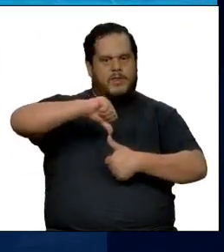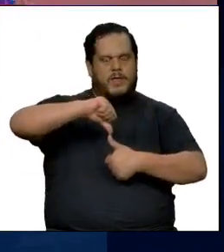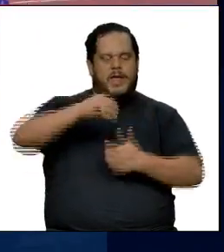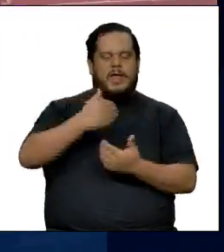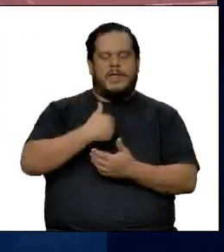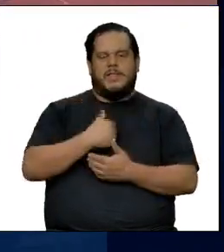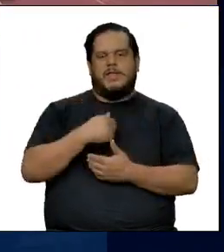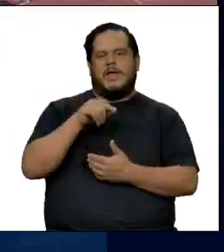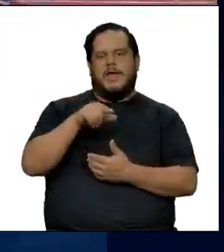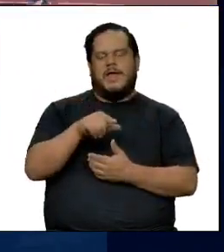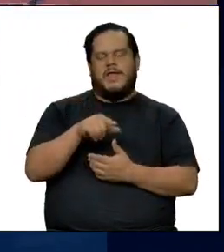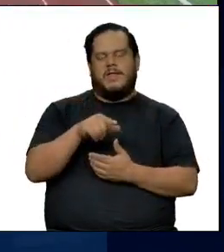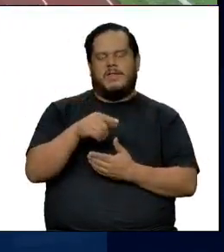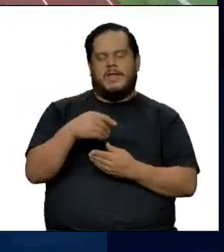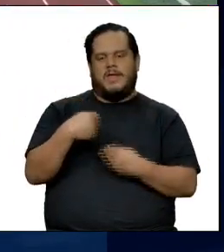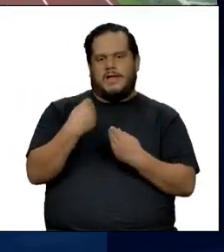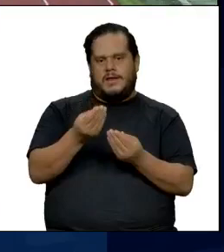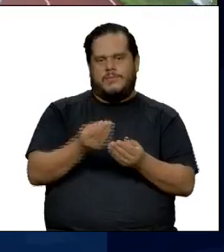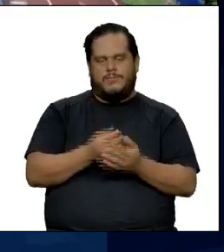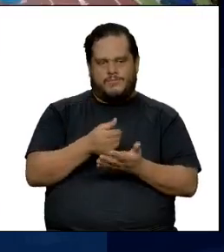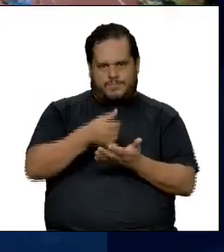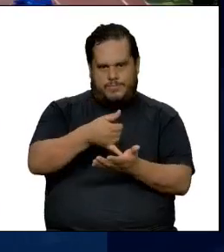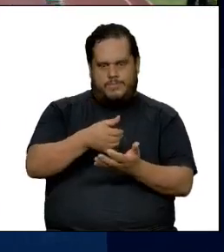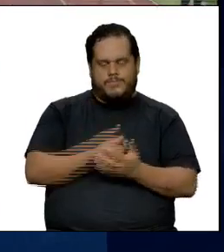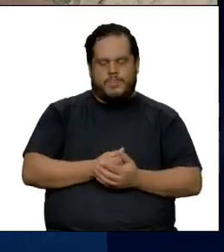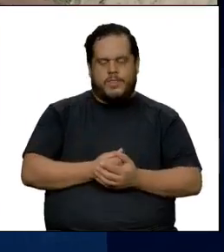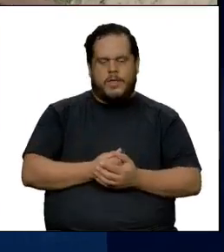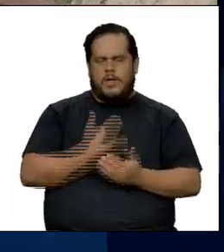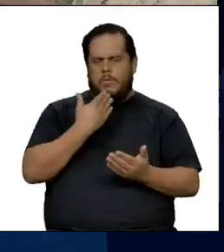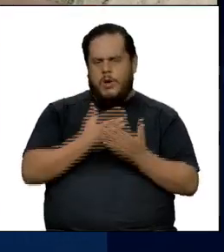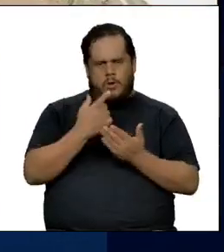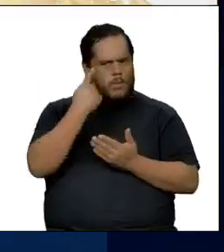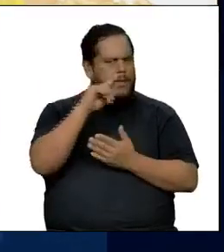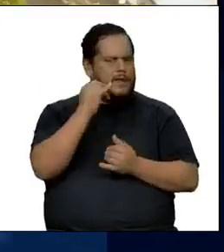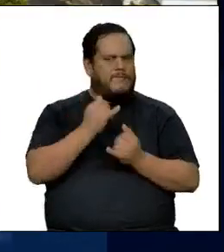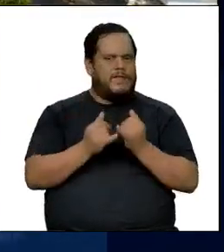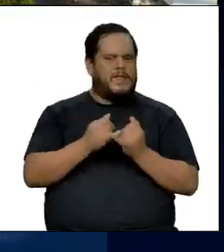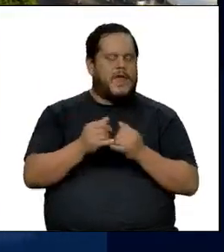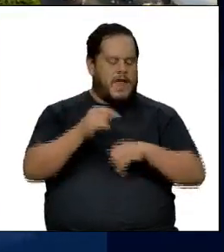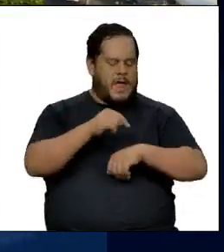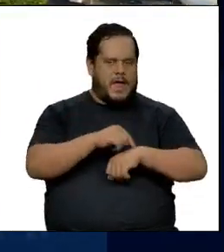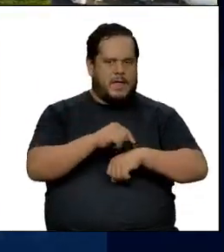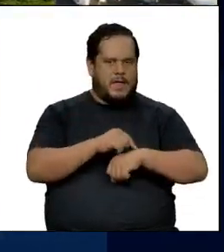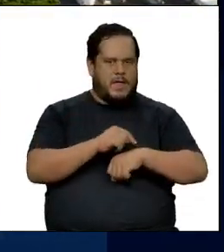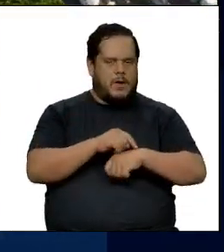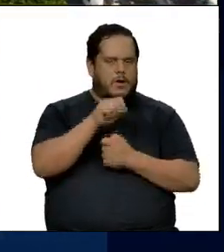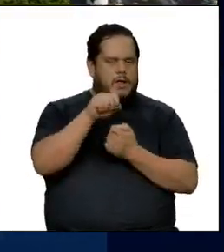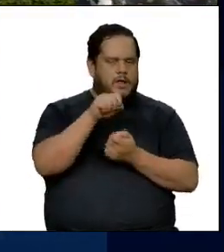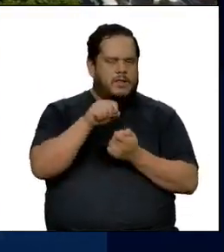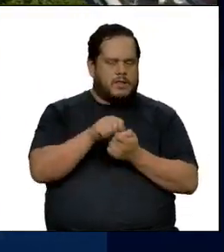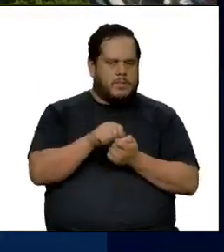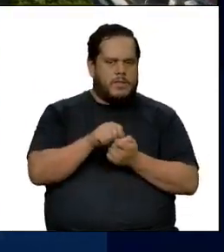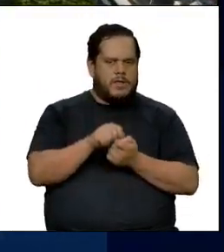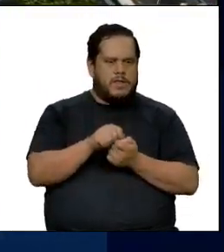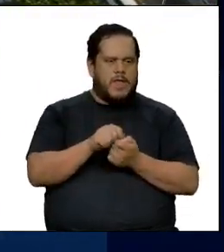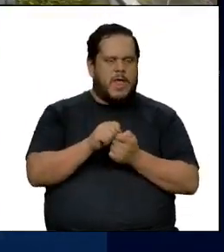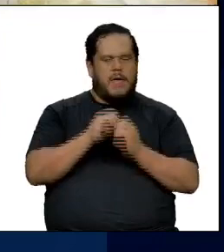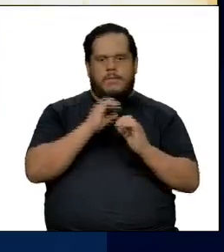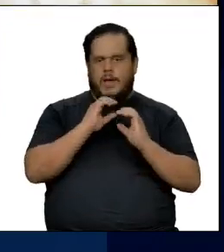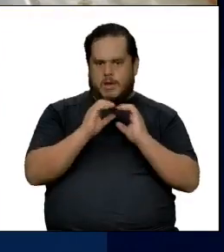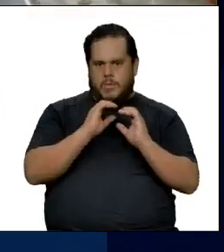galardón. Don Juan Carlos, para finalizar, ¿a qué hora exactamente van a comunicar